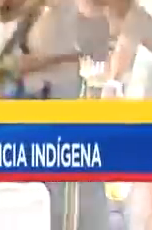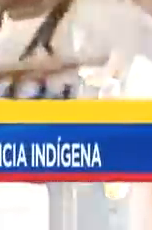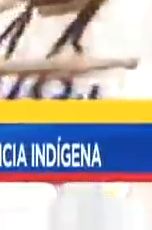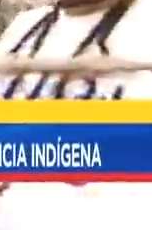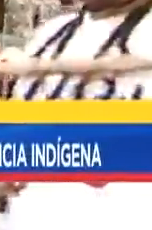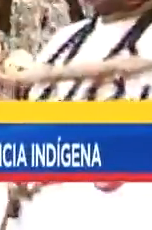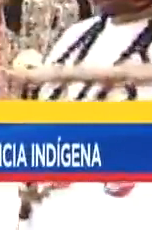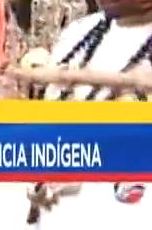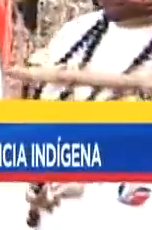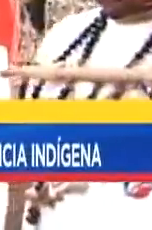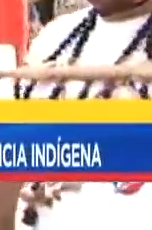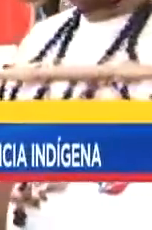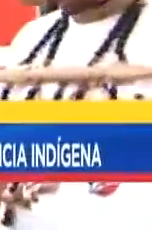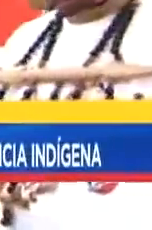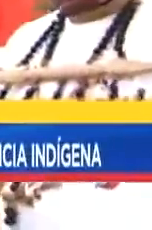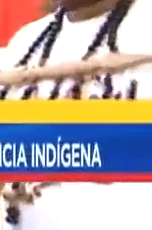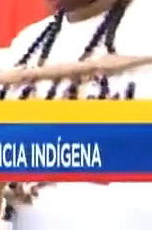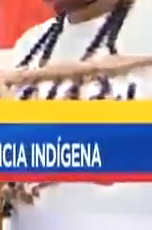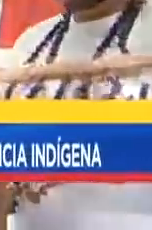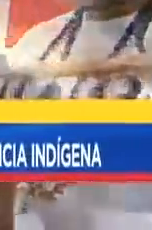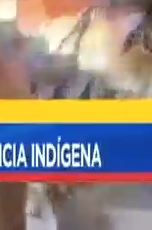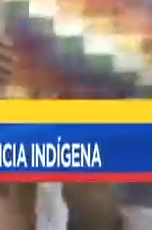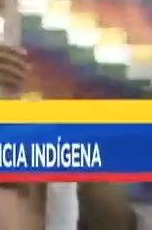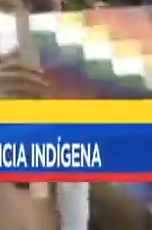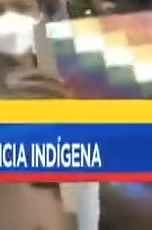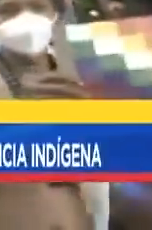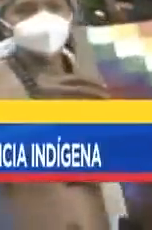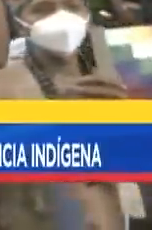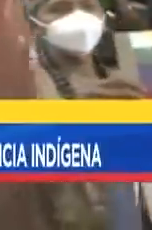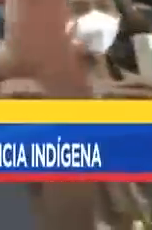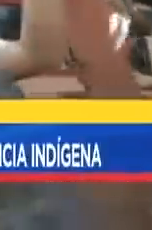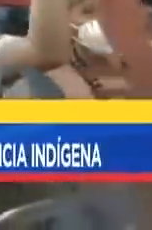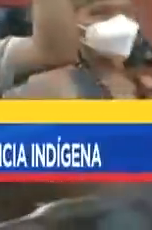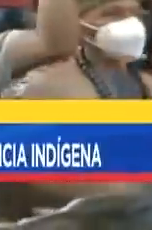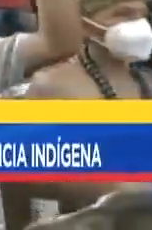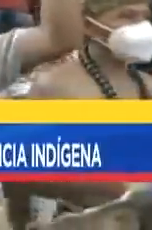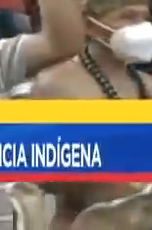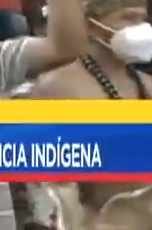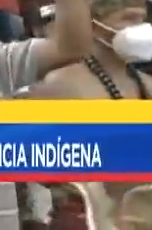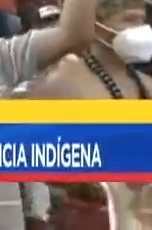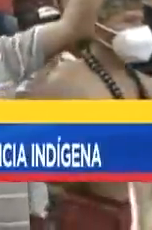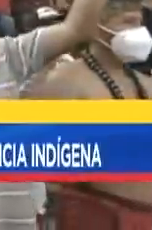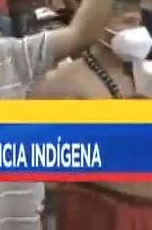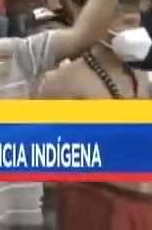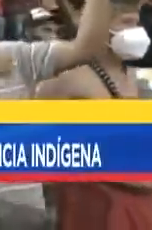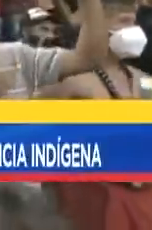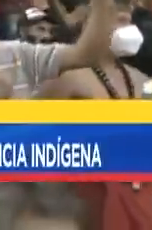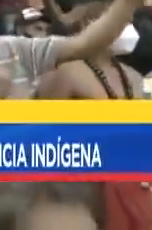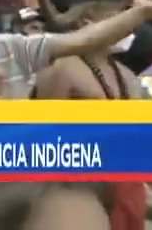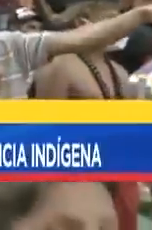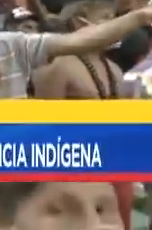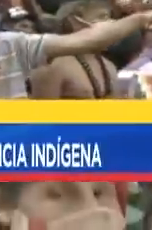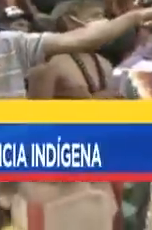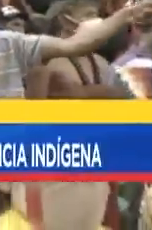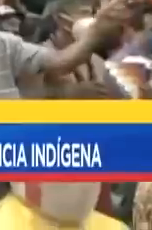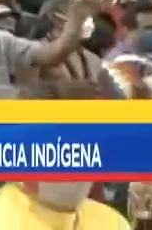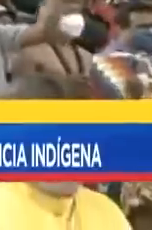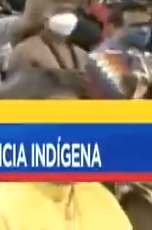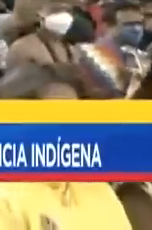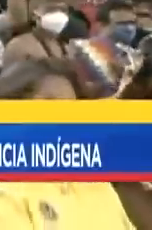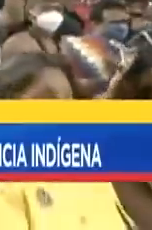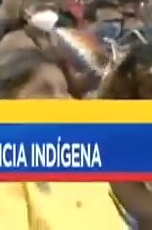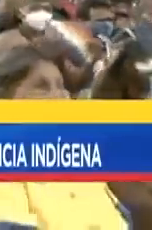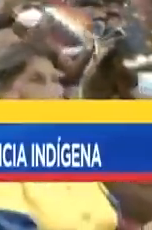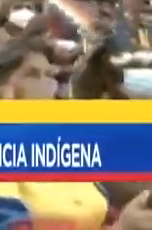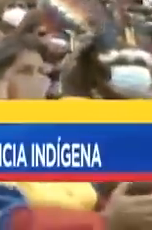en el Palacio de Miraflores con los pueblos indígenas de todo el país que desde muy temprano se dieron cita en Caracas